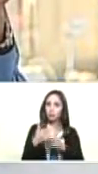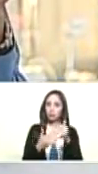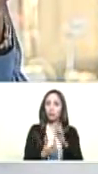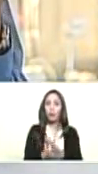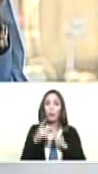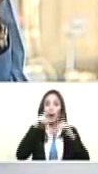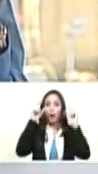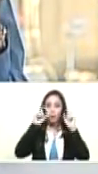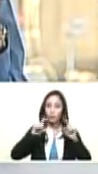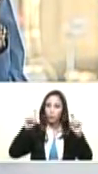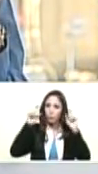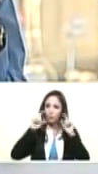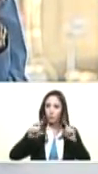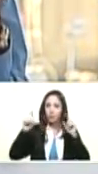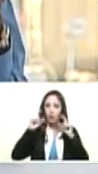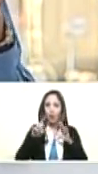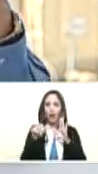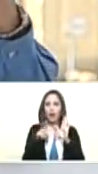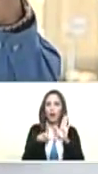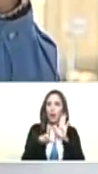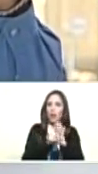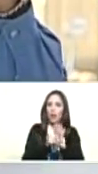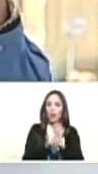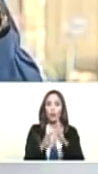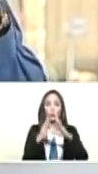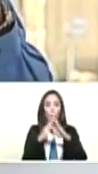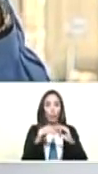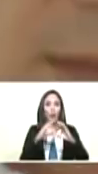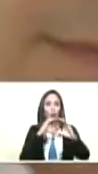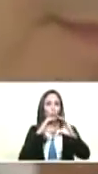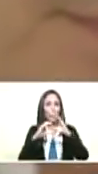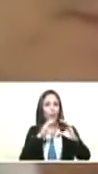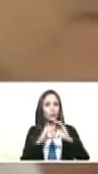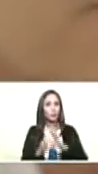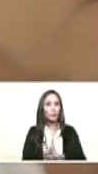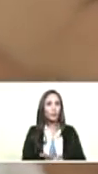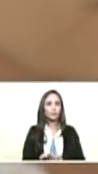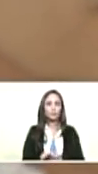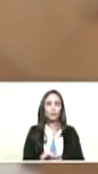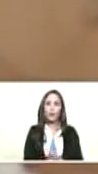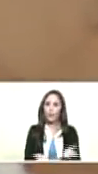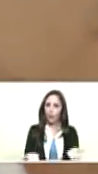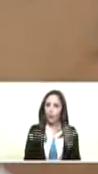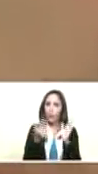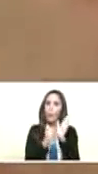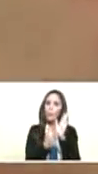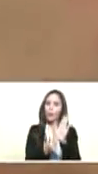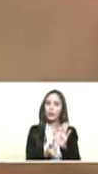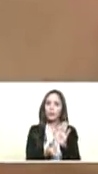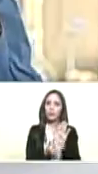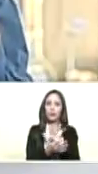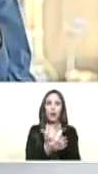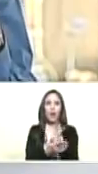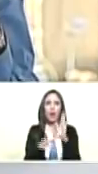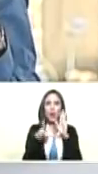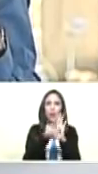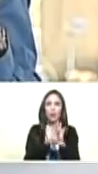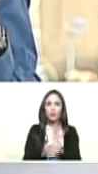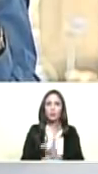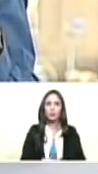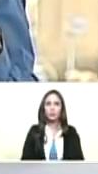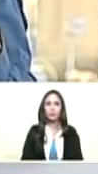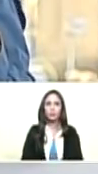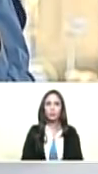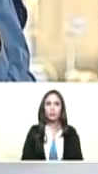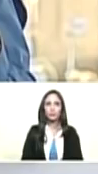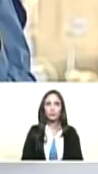conocerla a los medios de comunicación, Jorge Rodríguez, ministro de comunicación, vamos a dar a conocer, a difundir la ley, hasta más allá del